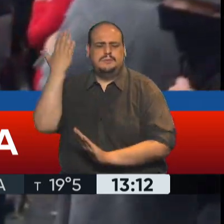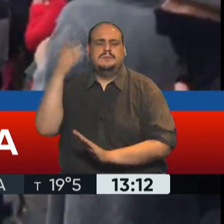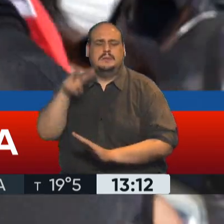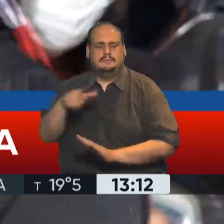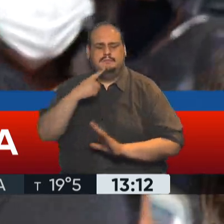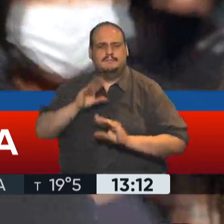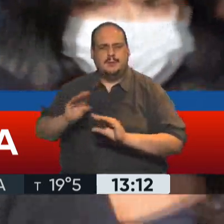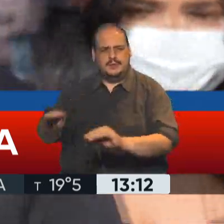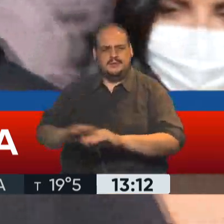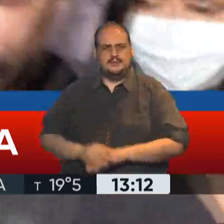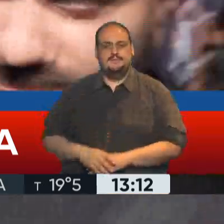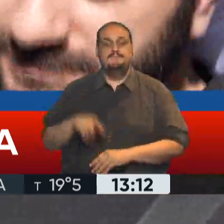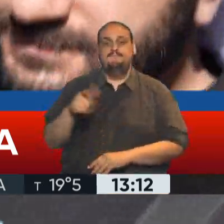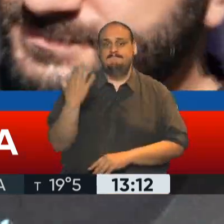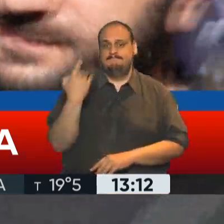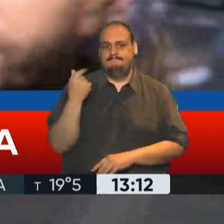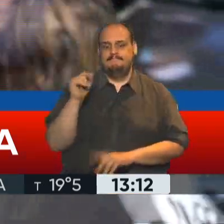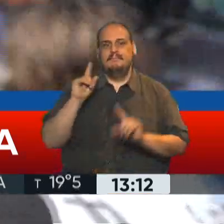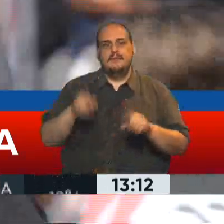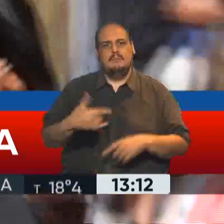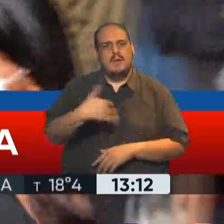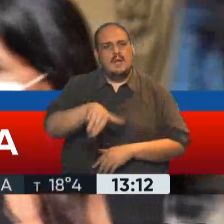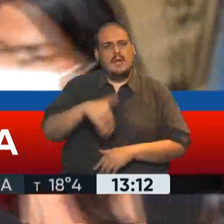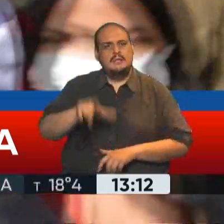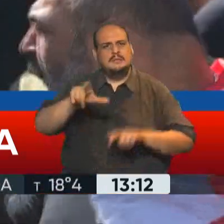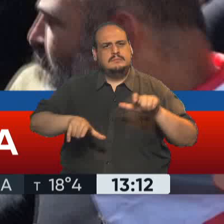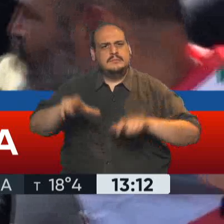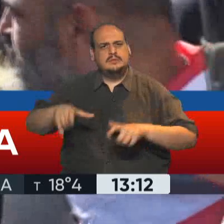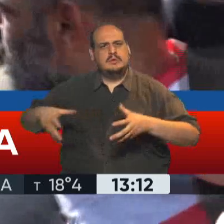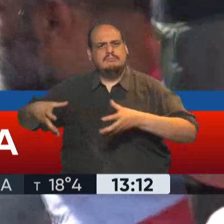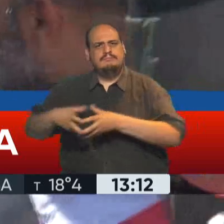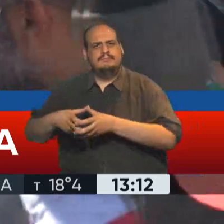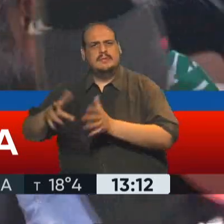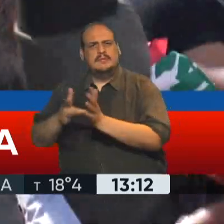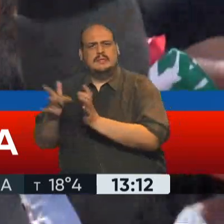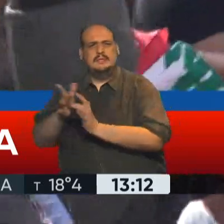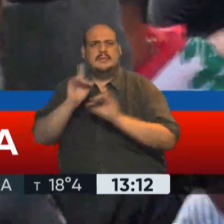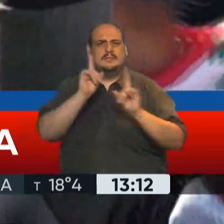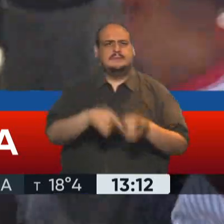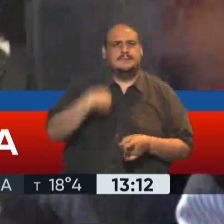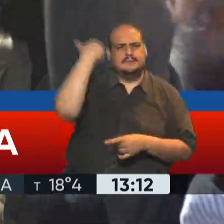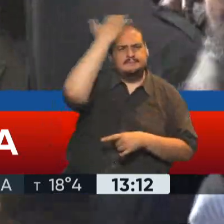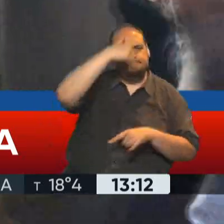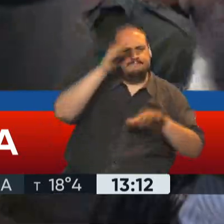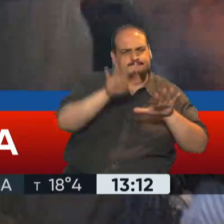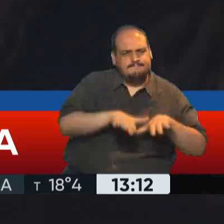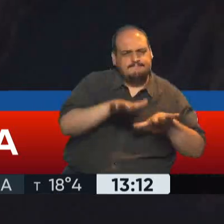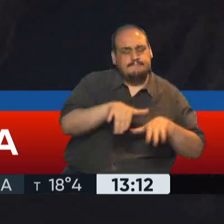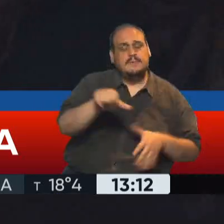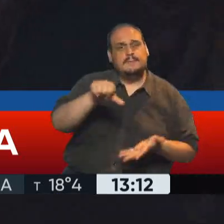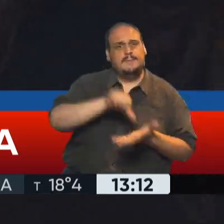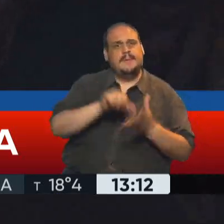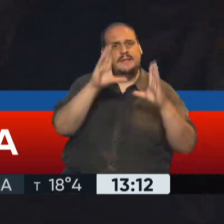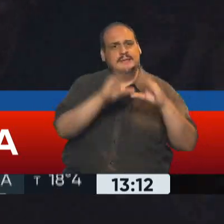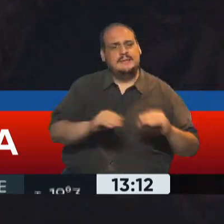se sumaron recientemente enfrentamientos armados en las calles entre las milicias cristianas y el Hezbollah, incidentes que en el Líbano, con